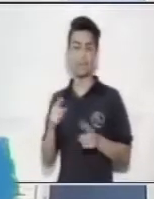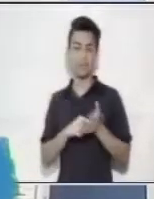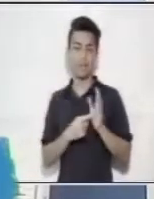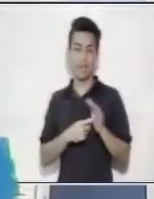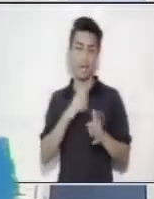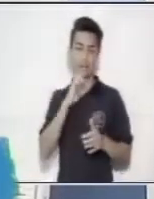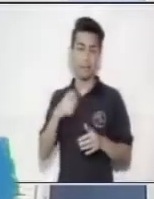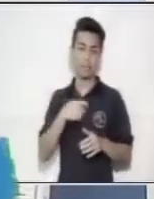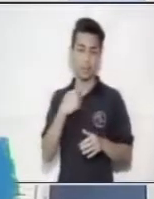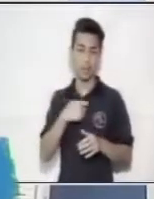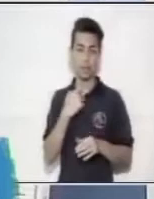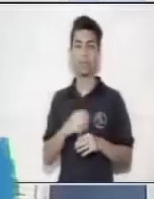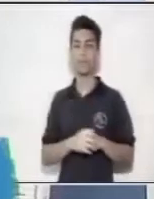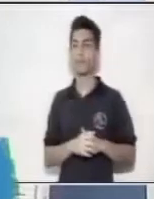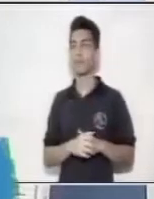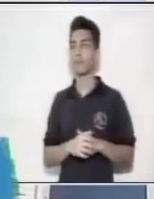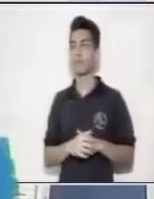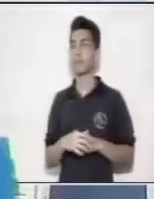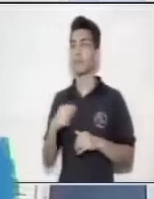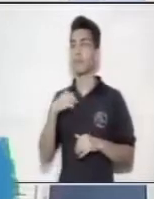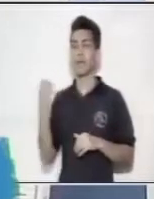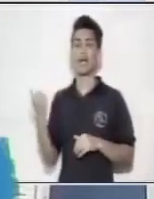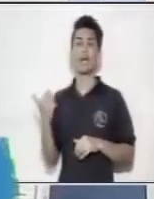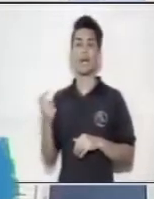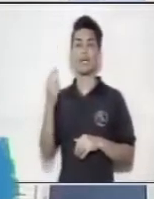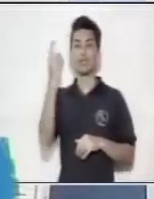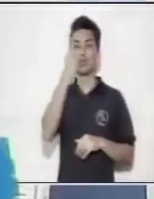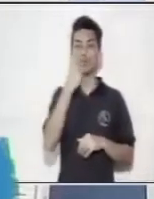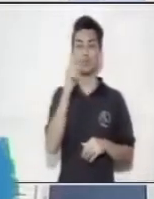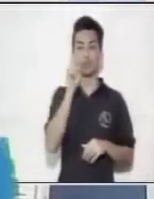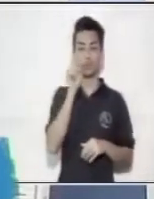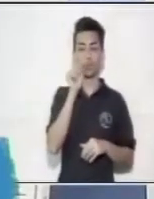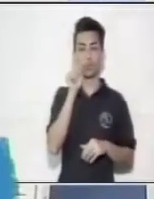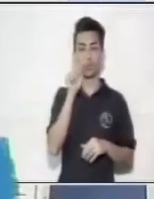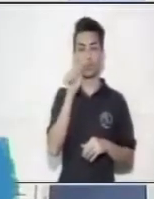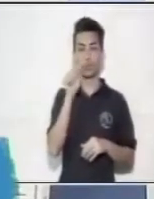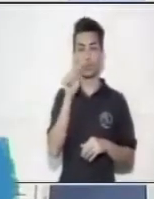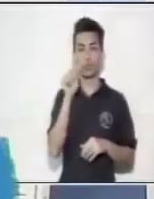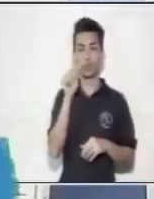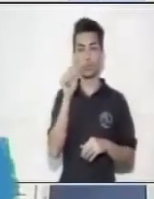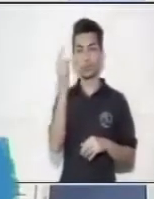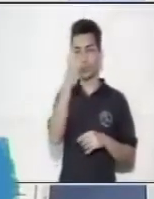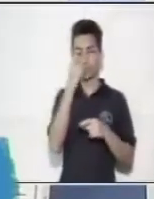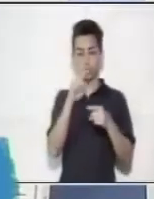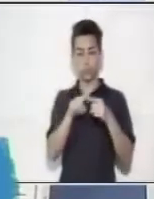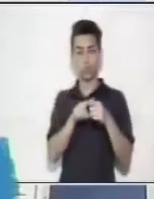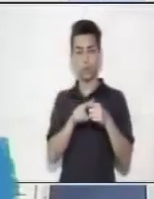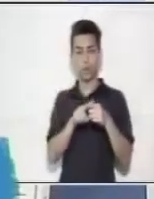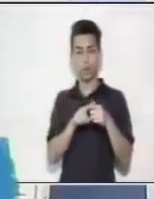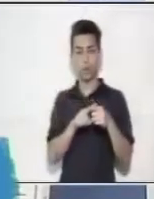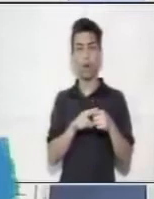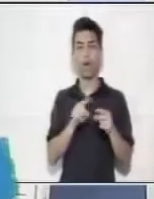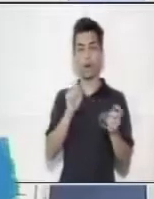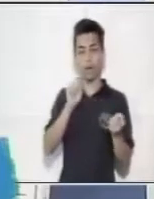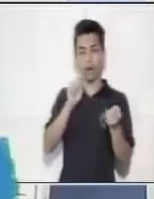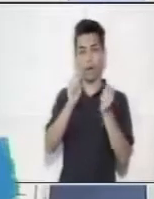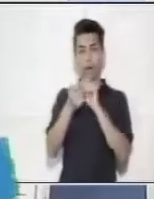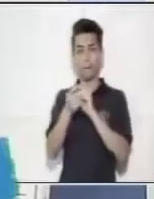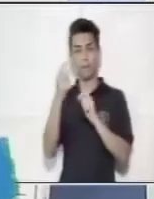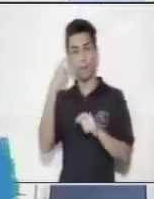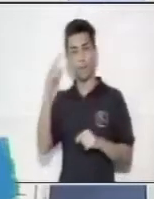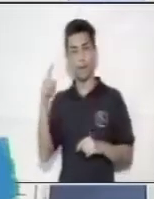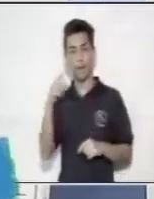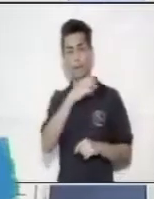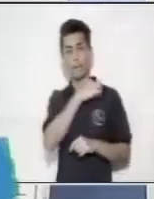Aquí tenemos mi sujeto, mi sustantivo. Entonces voy a sustituir este nombre por un pronombre.